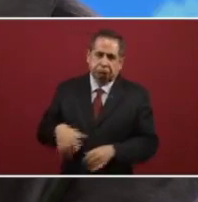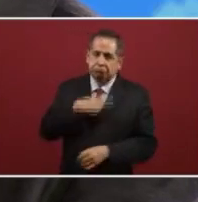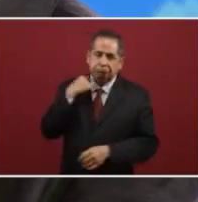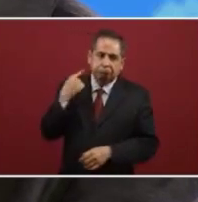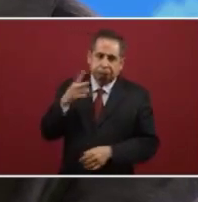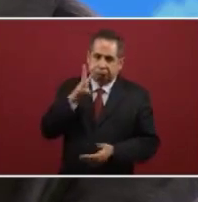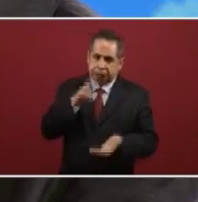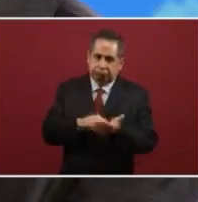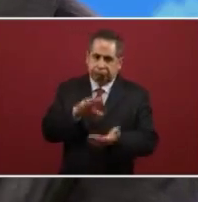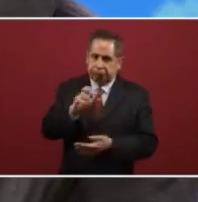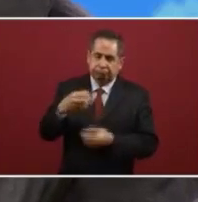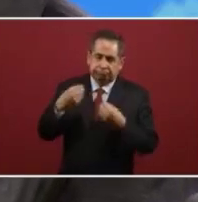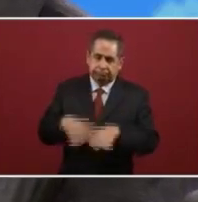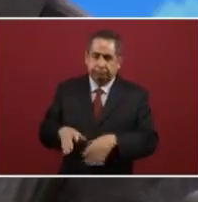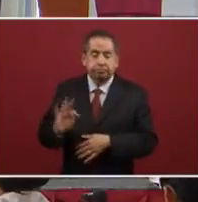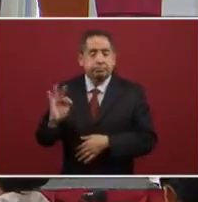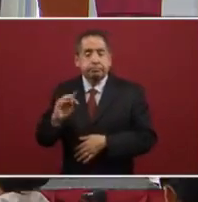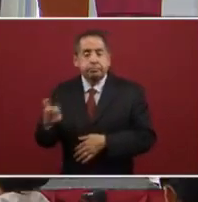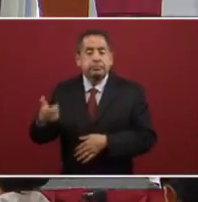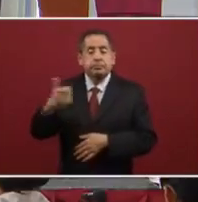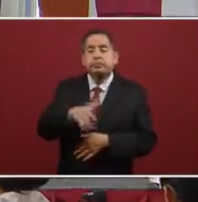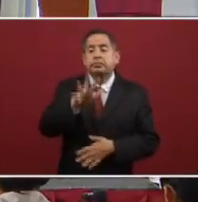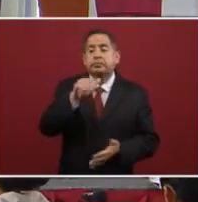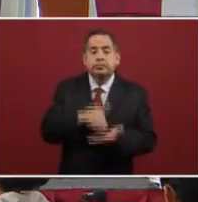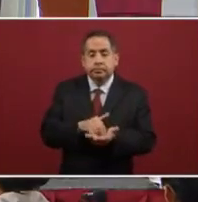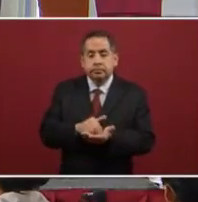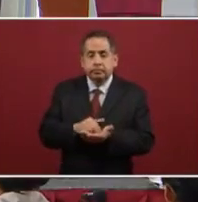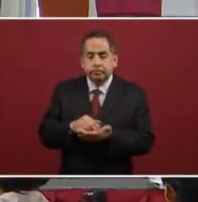viaje pero si para cinco mil dólares sí